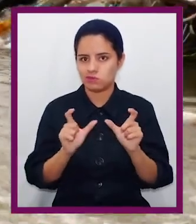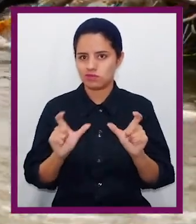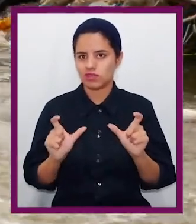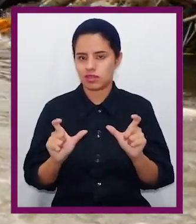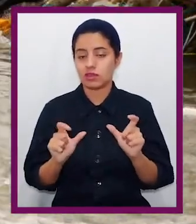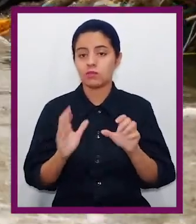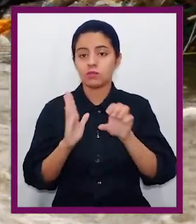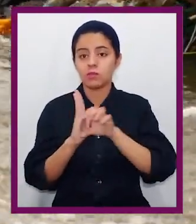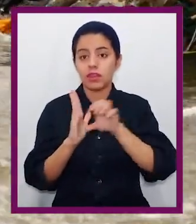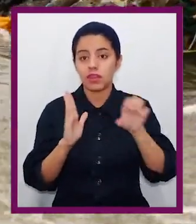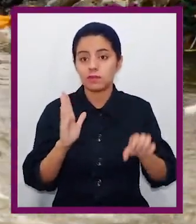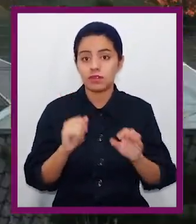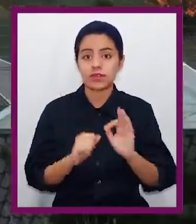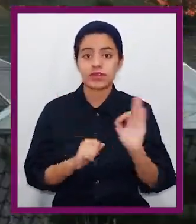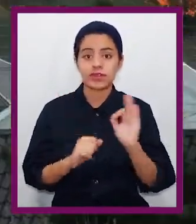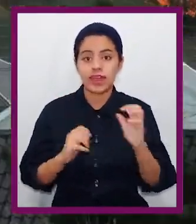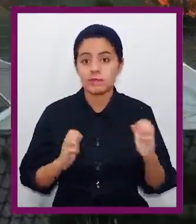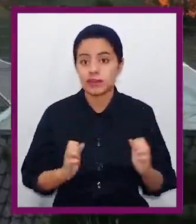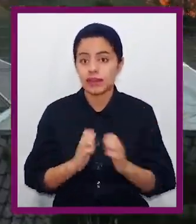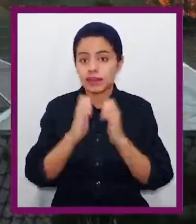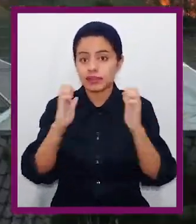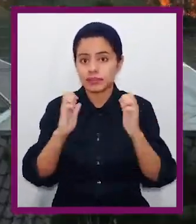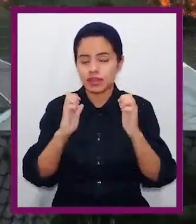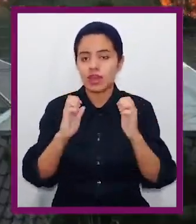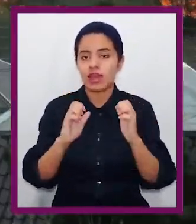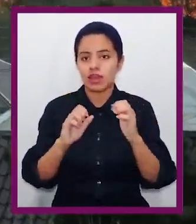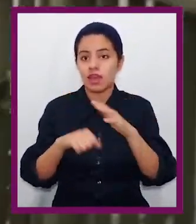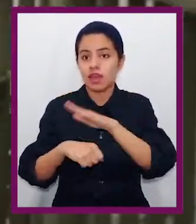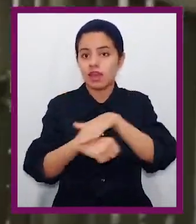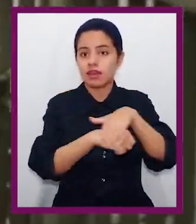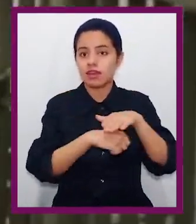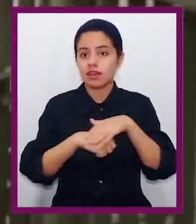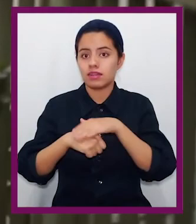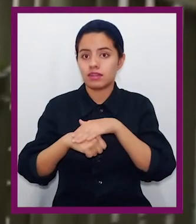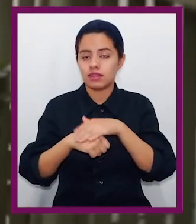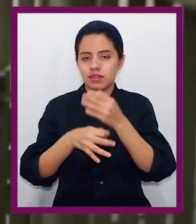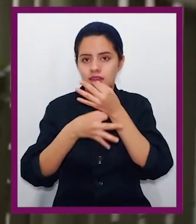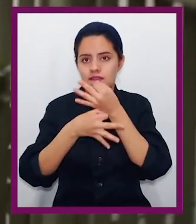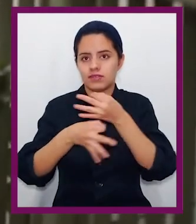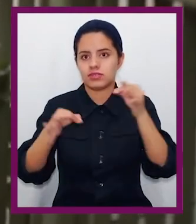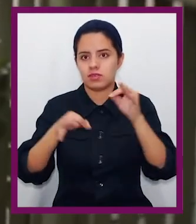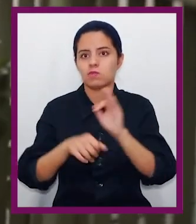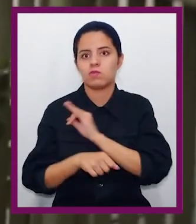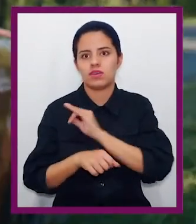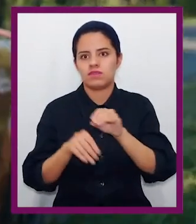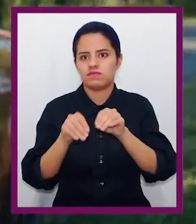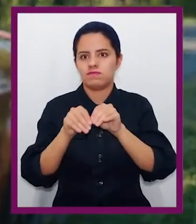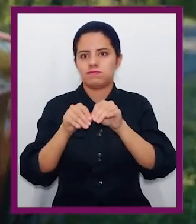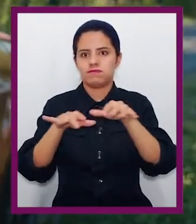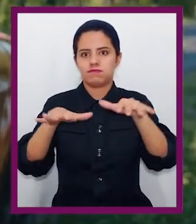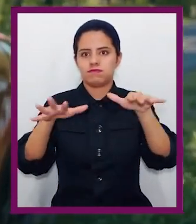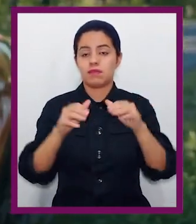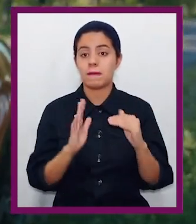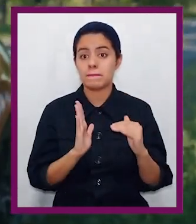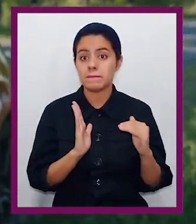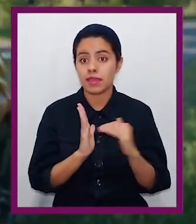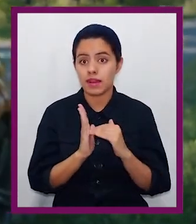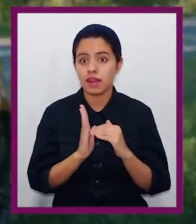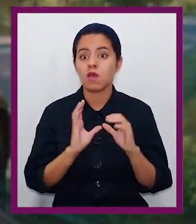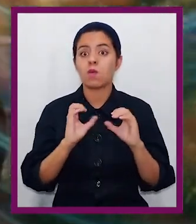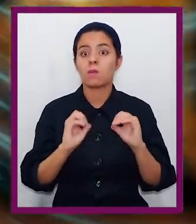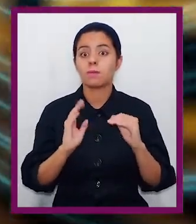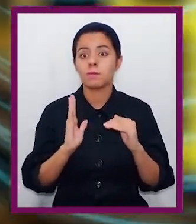en casos de emergencias o desastres, donde un mensaje puede esparcirse fácilmente entre miles o